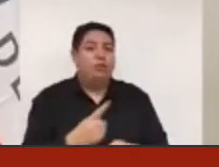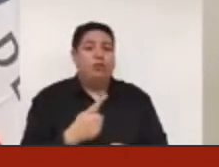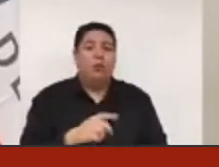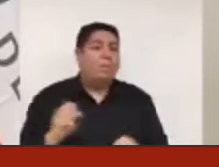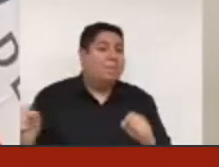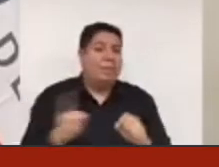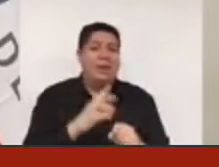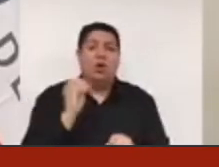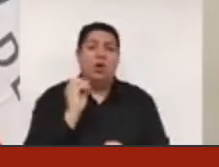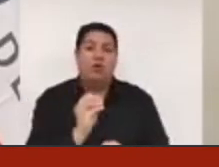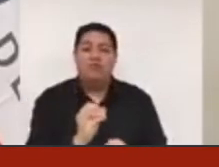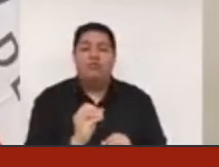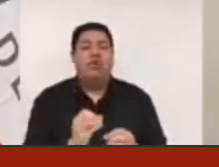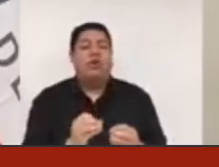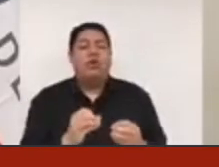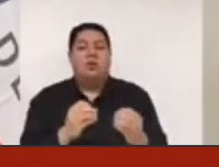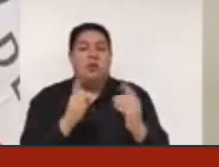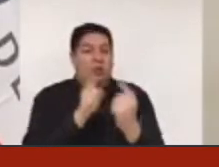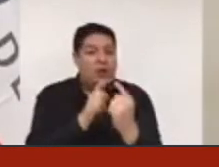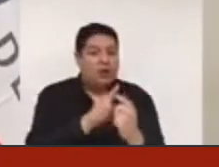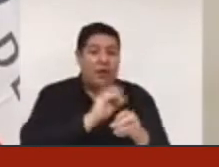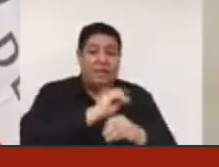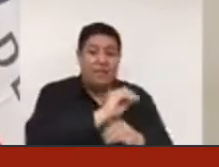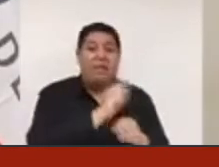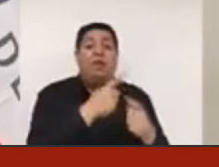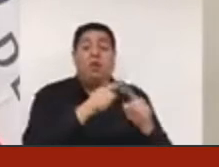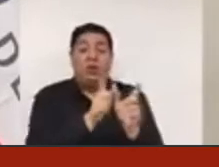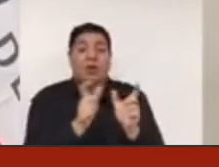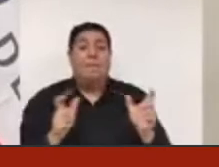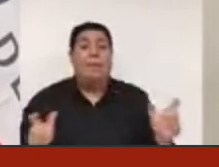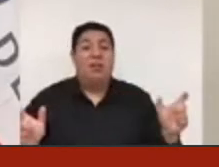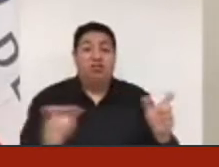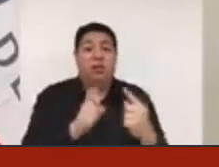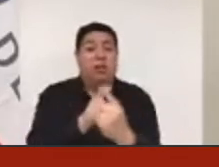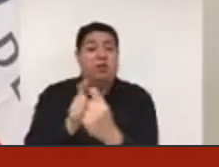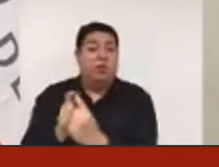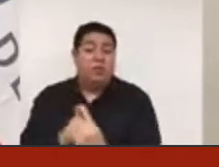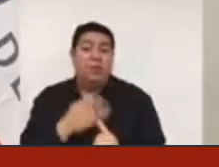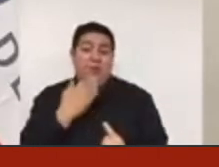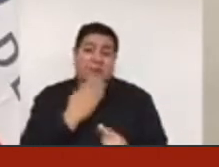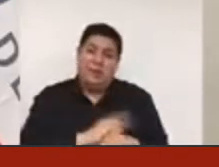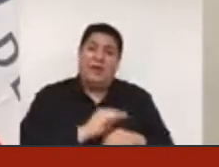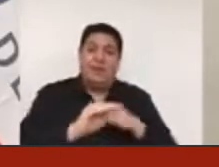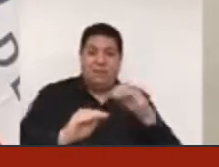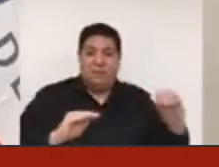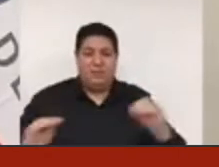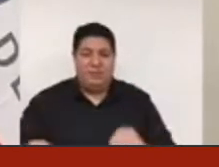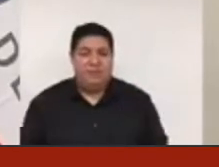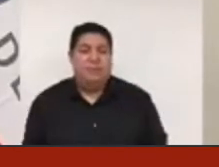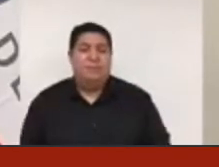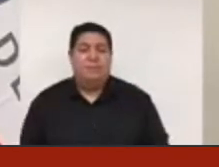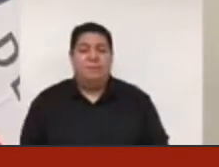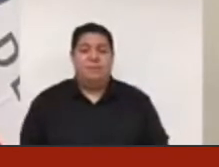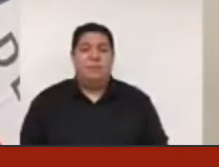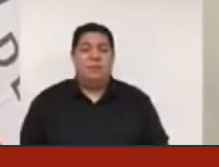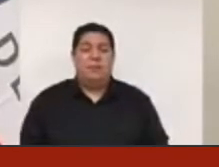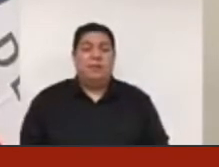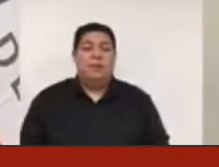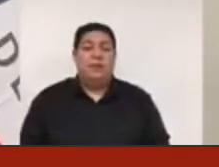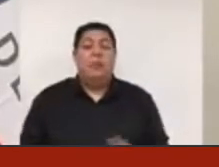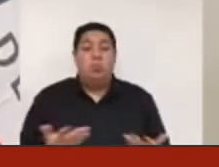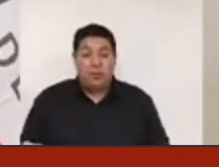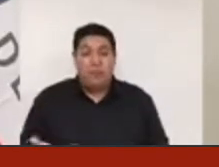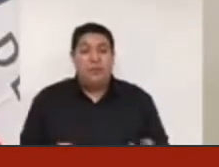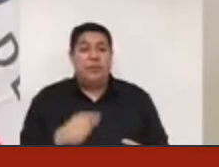contactamos con él y luego con todas las personas que estuvieron en contacto con él así es que es por eso que se se